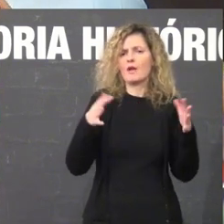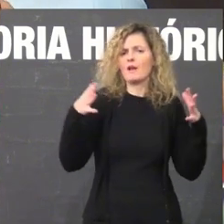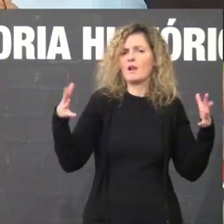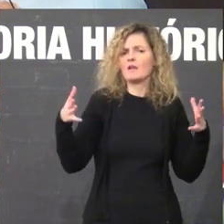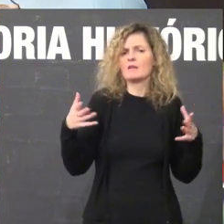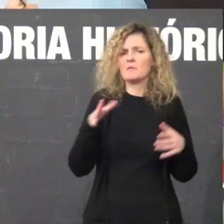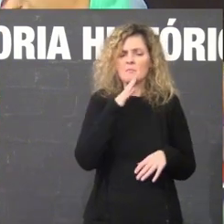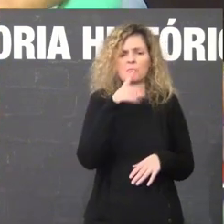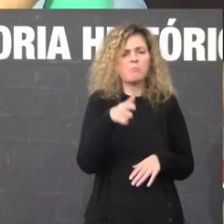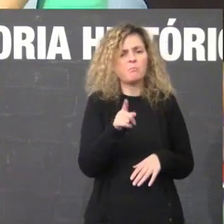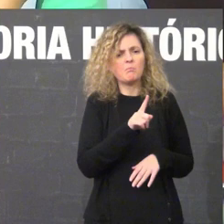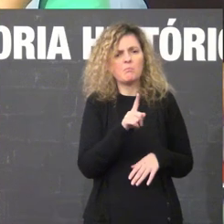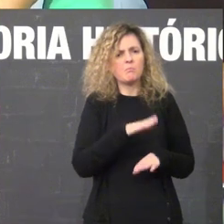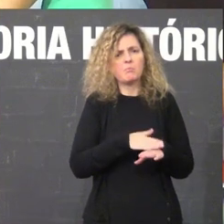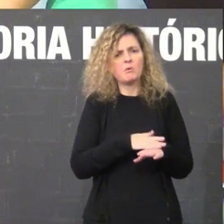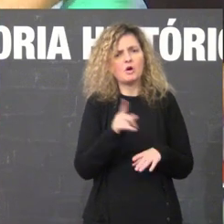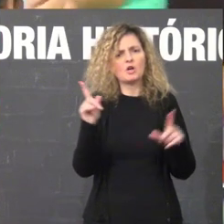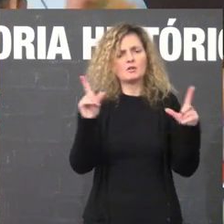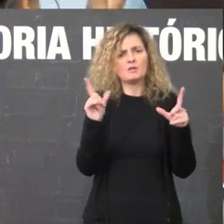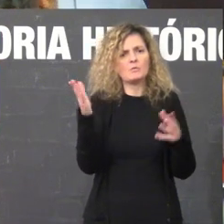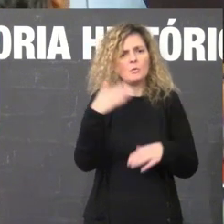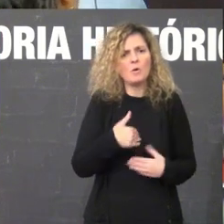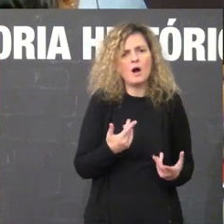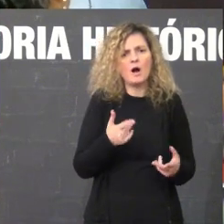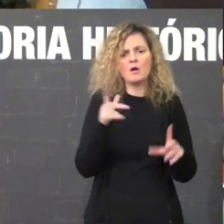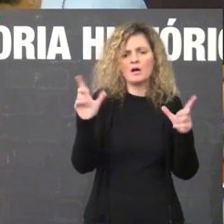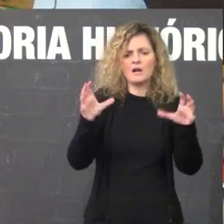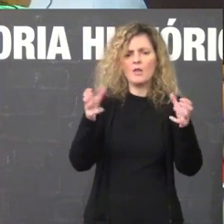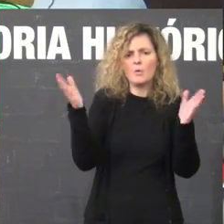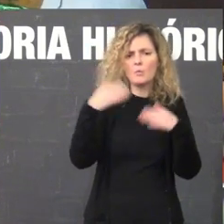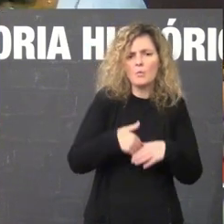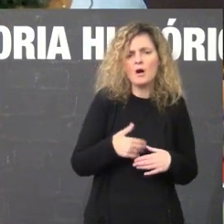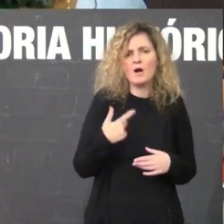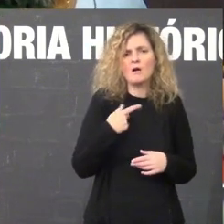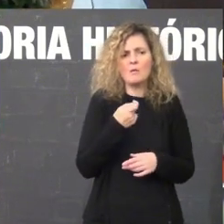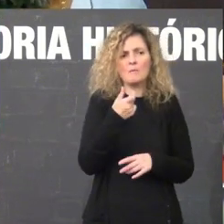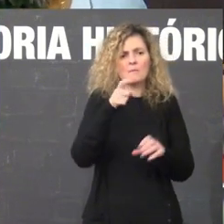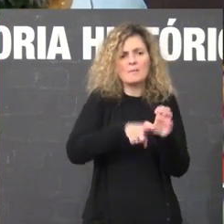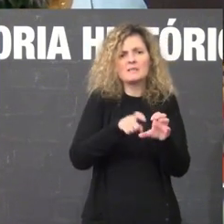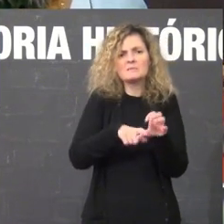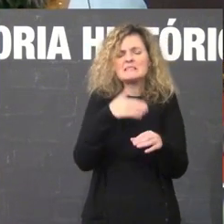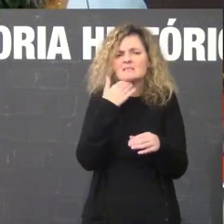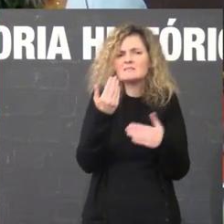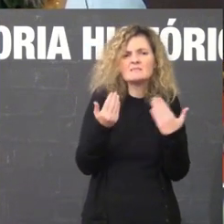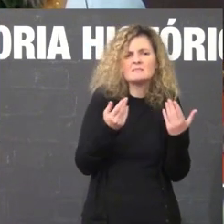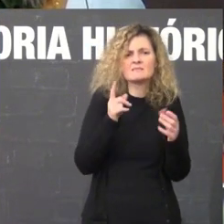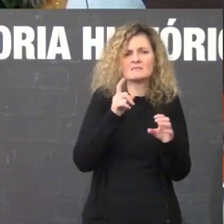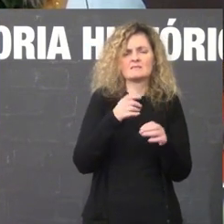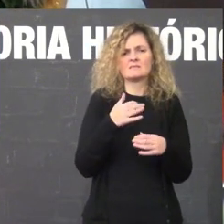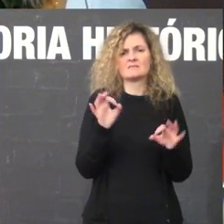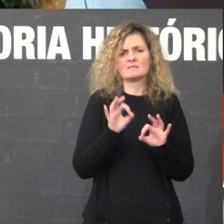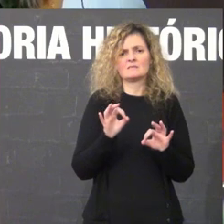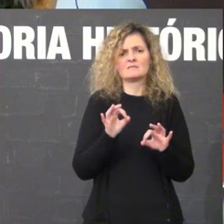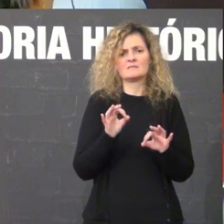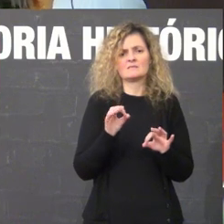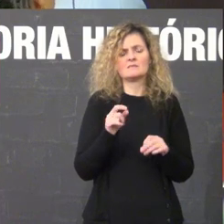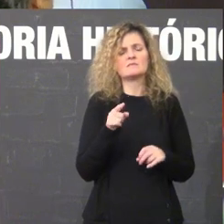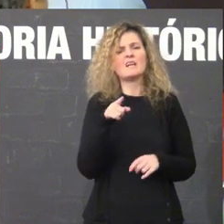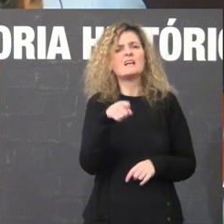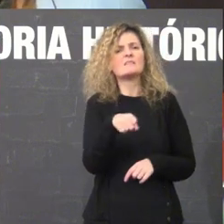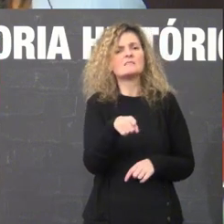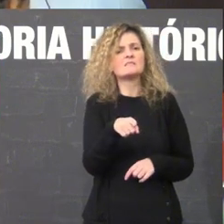Por qué no no tiene ninguna televisión porque no tiene ninguna radio ni siquiera una pequeña participación en ninguna de ellas eso